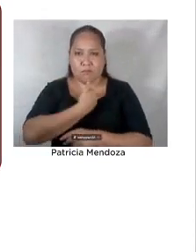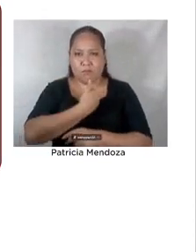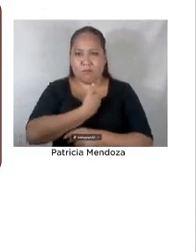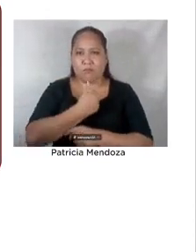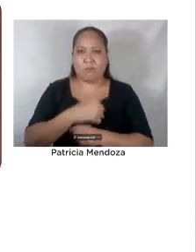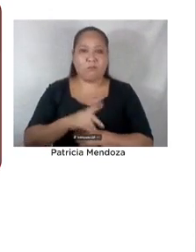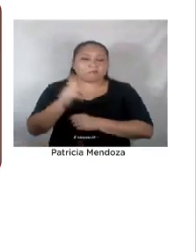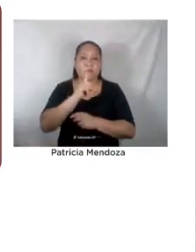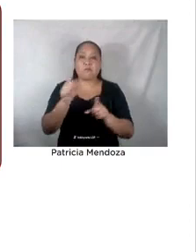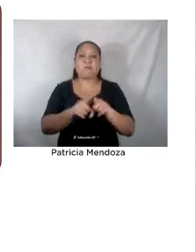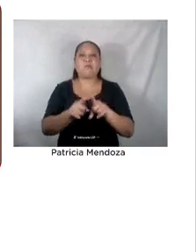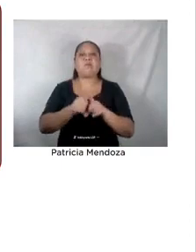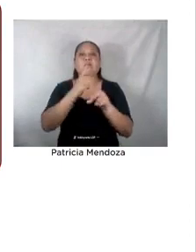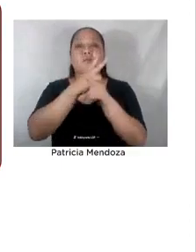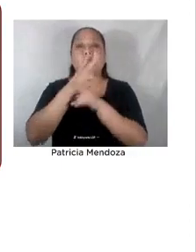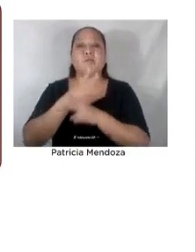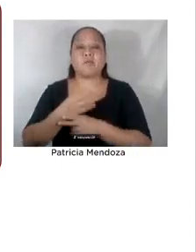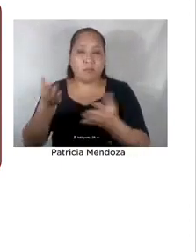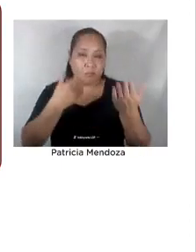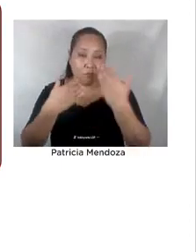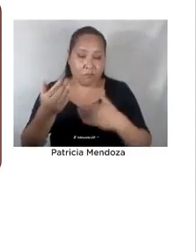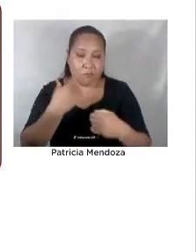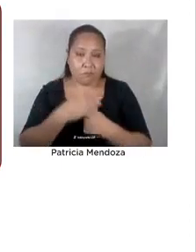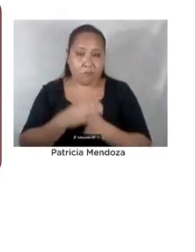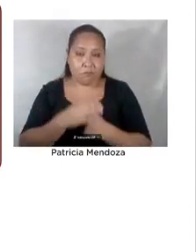nosotros, sino también yo invocaría,